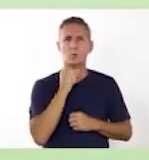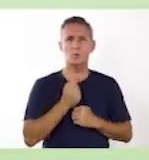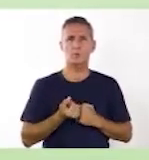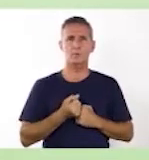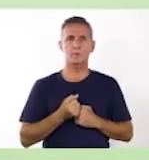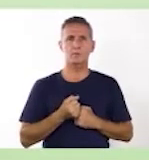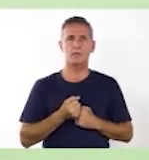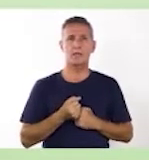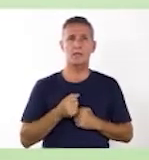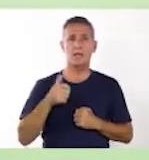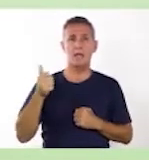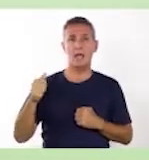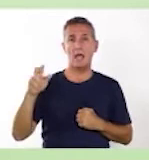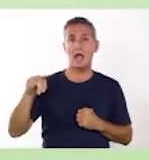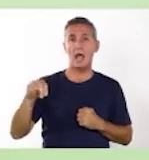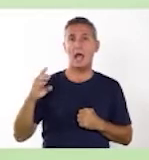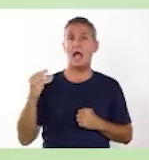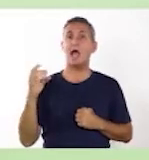gran belleza.